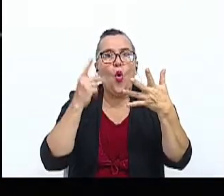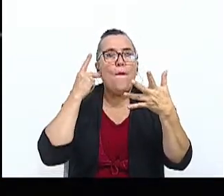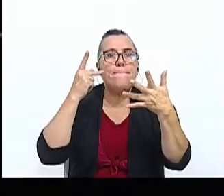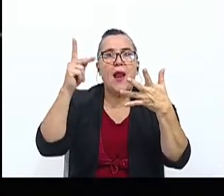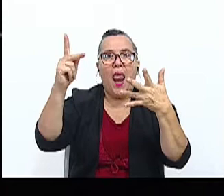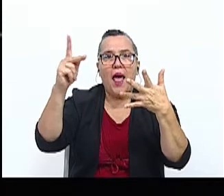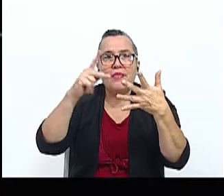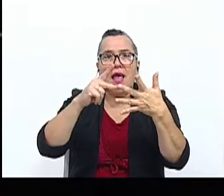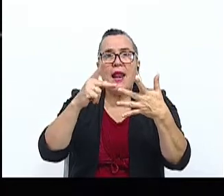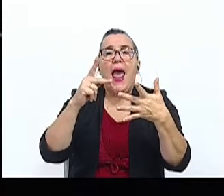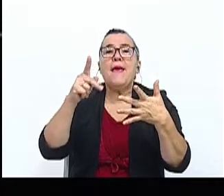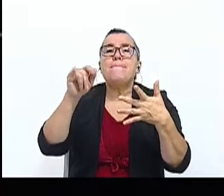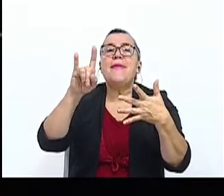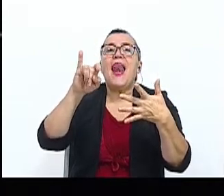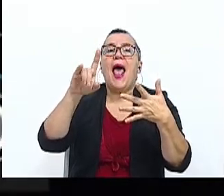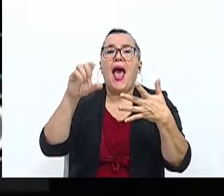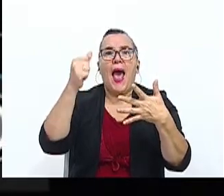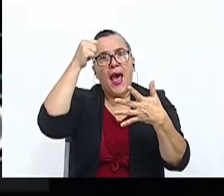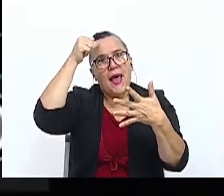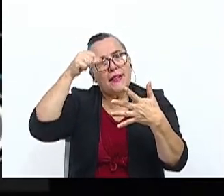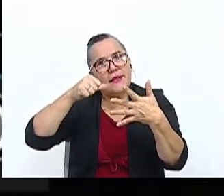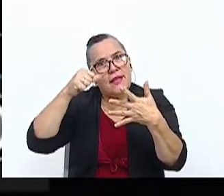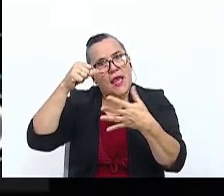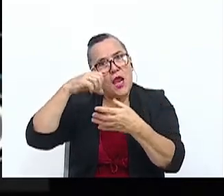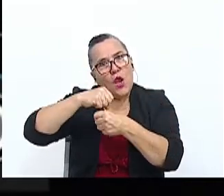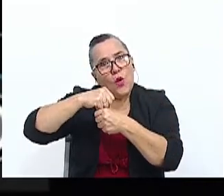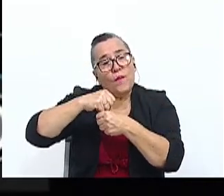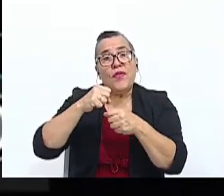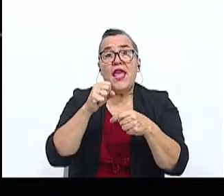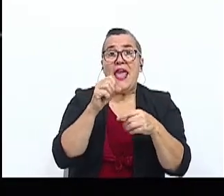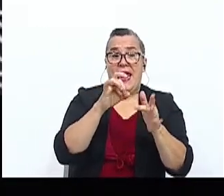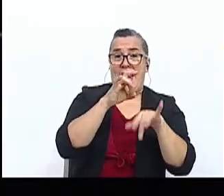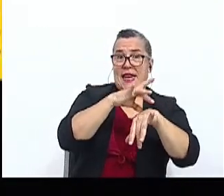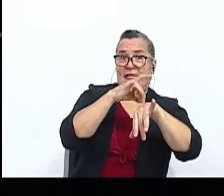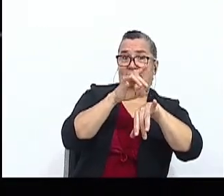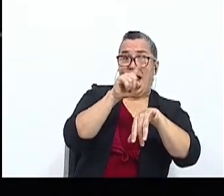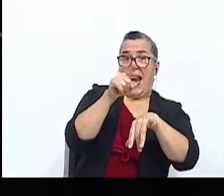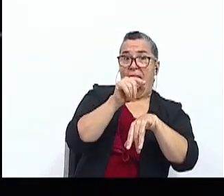y platino en la memoria y cristal de zafiro en la cámara.